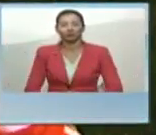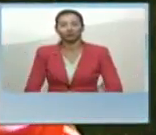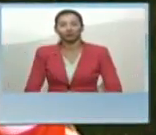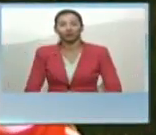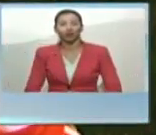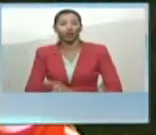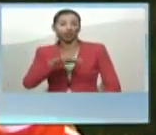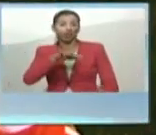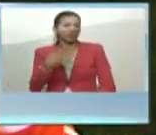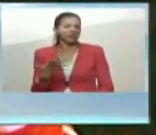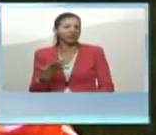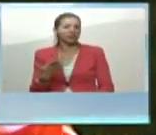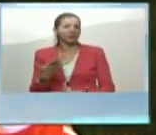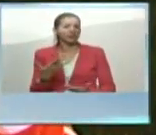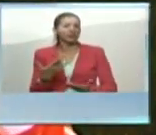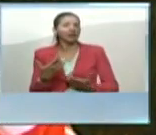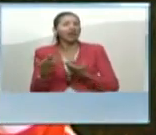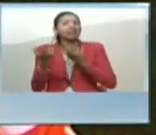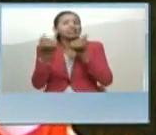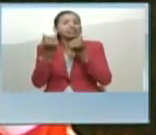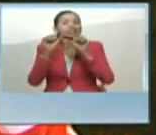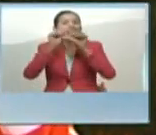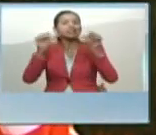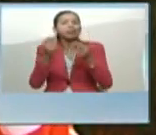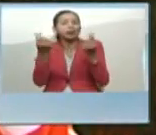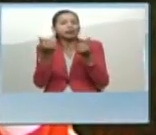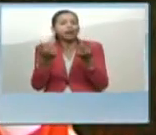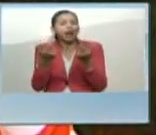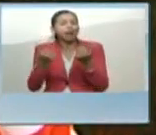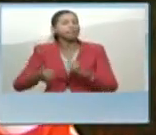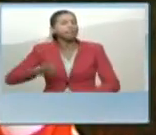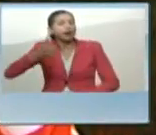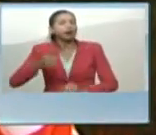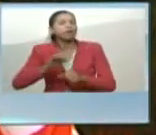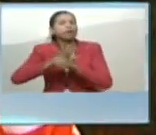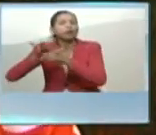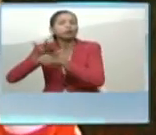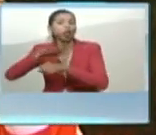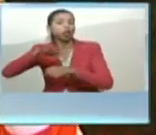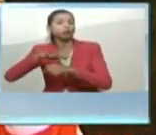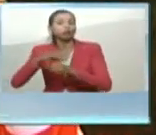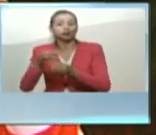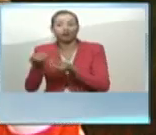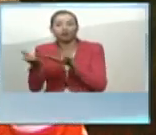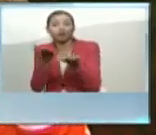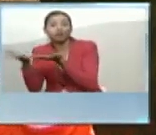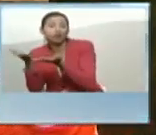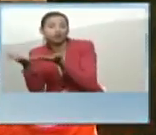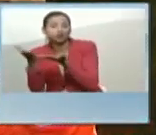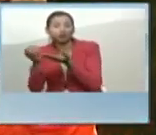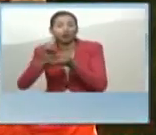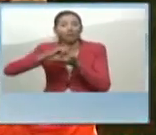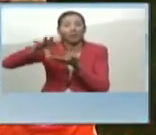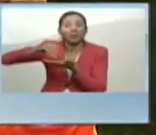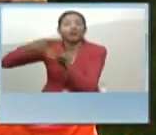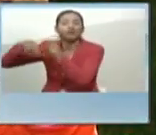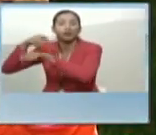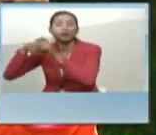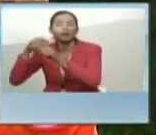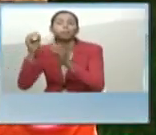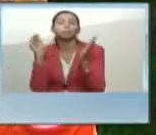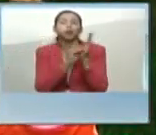¿Dónde tiene el capitalismo más influencia hoy por hoy en la economía y en la guerra económica? En la distribución, comercialización y fijación de